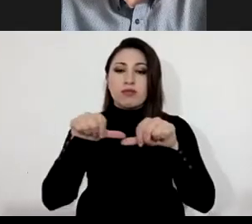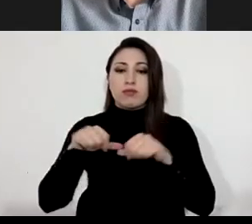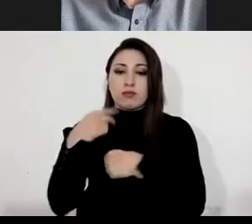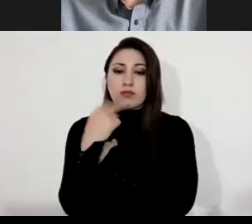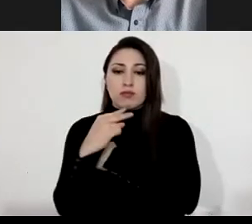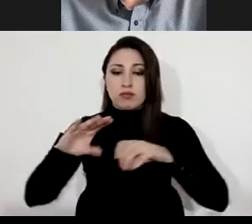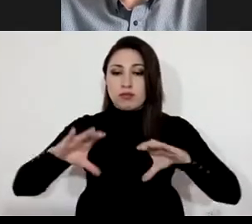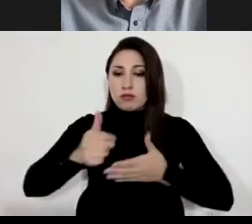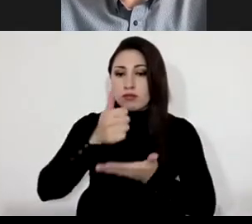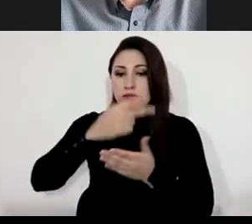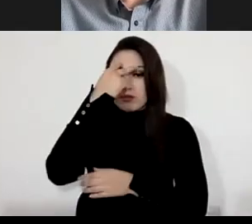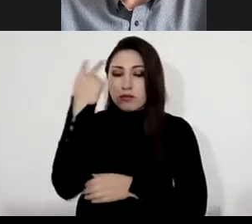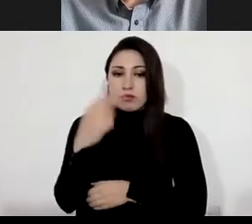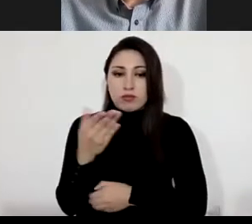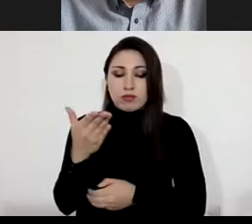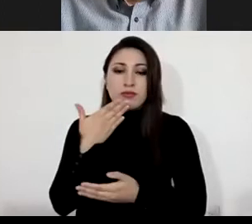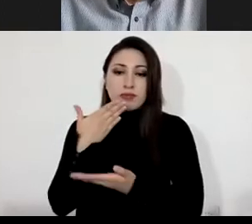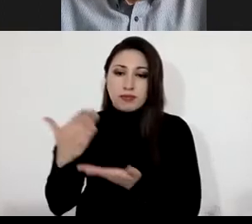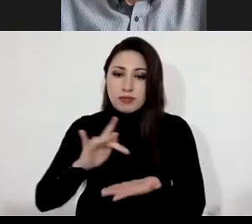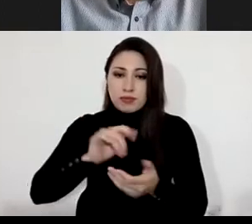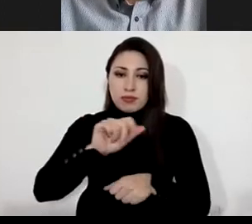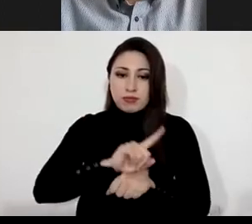gracias por la transmisión, está presente.